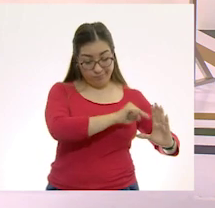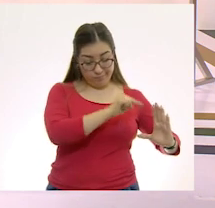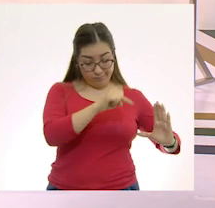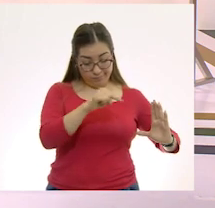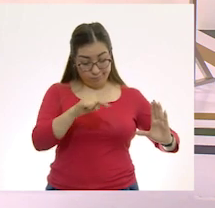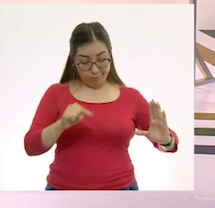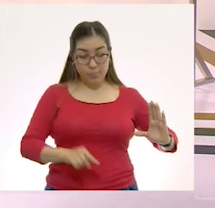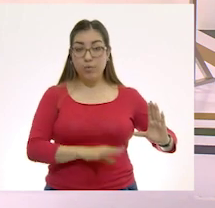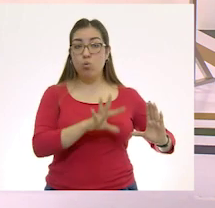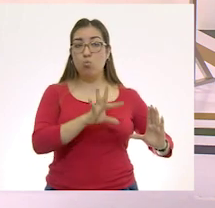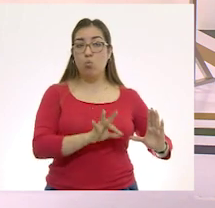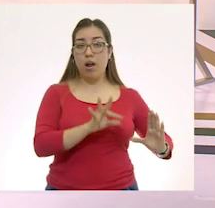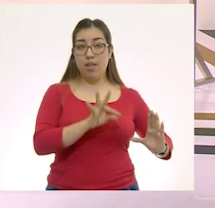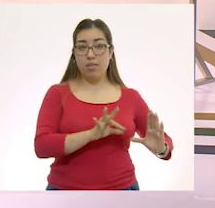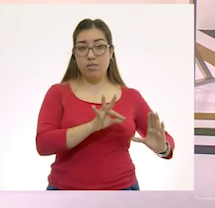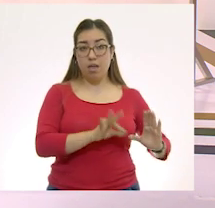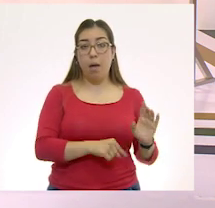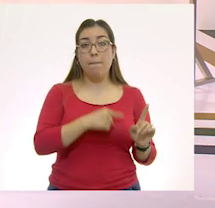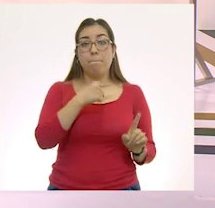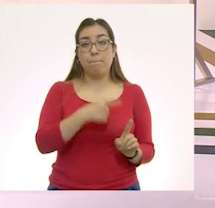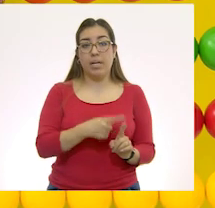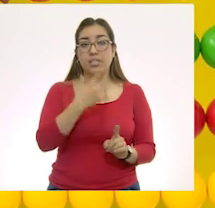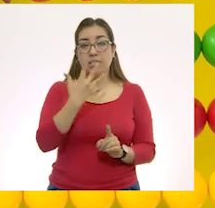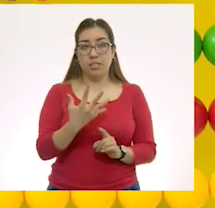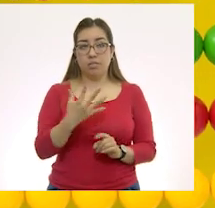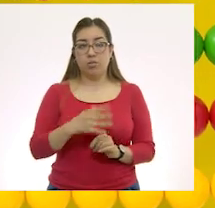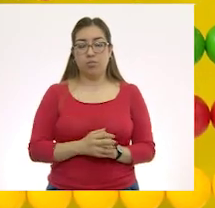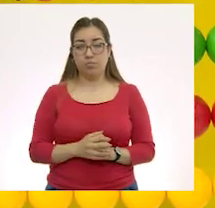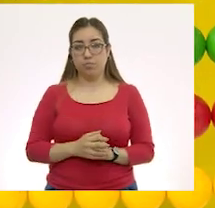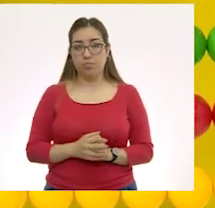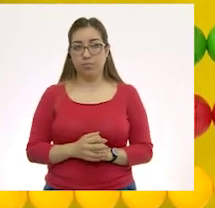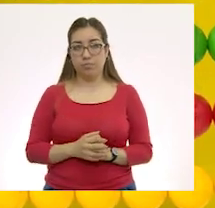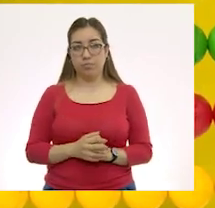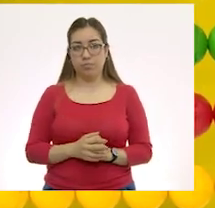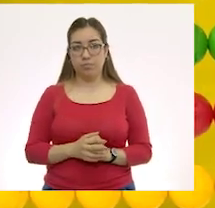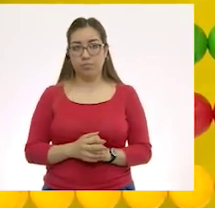40 y vamos a agregar 5 más